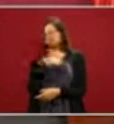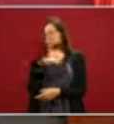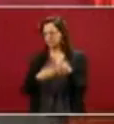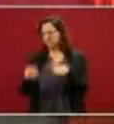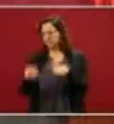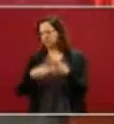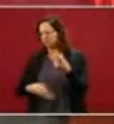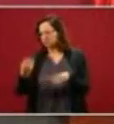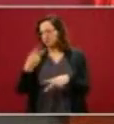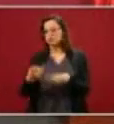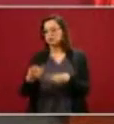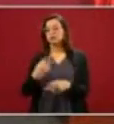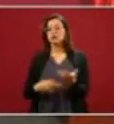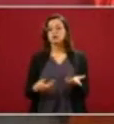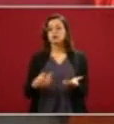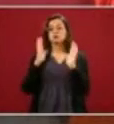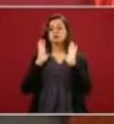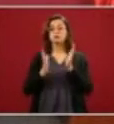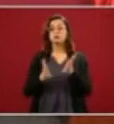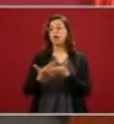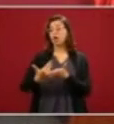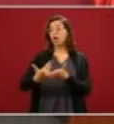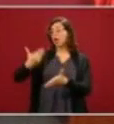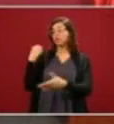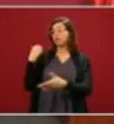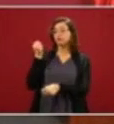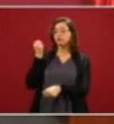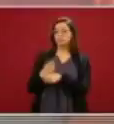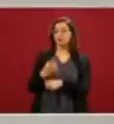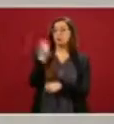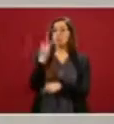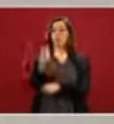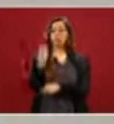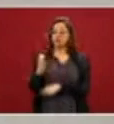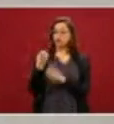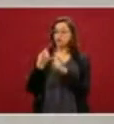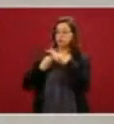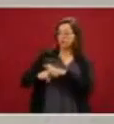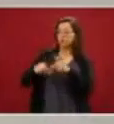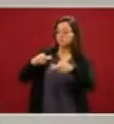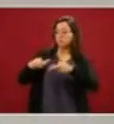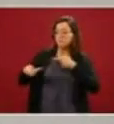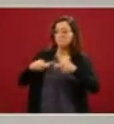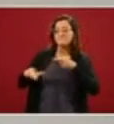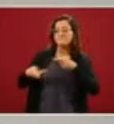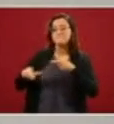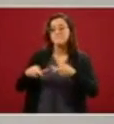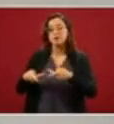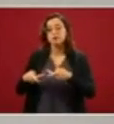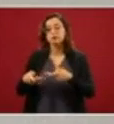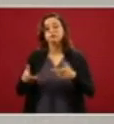planeado empezando el 3 de enero para lo que va a ocurrir. Si a lo largo de